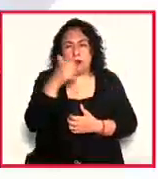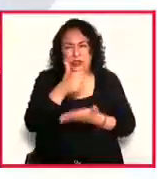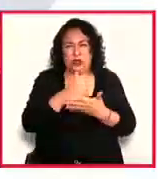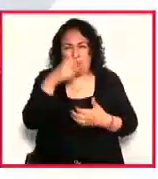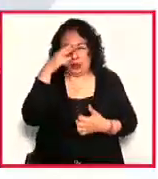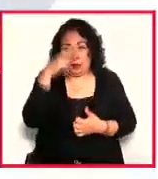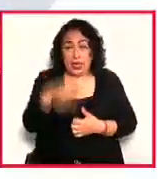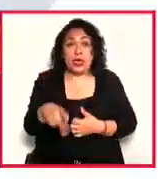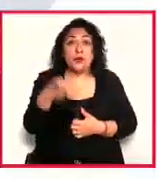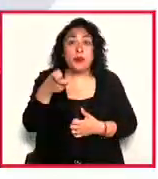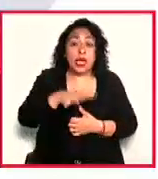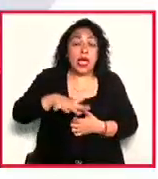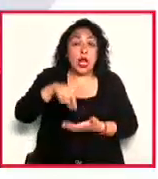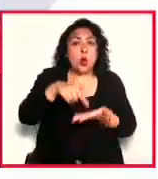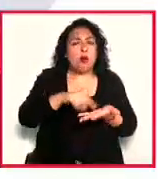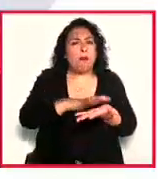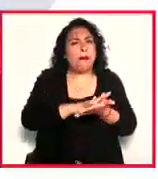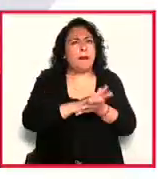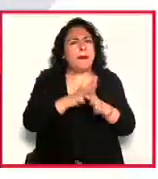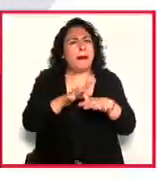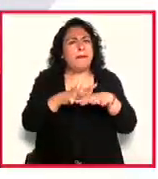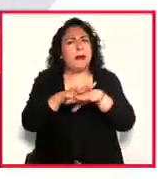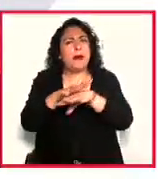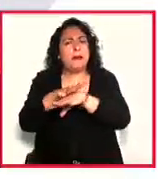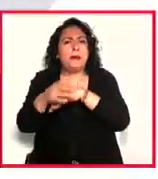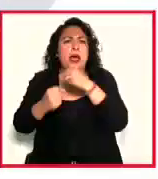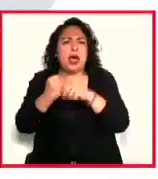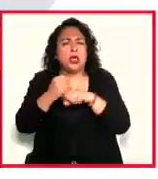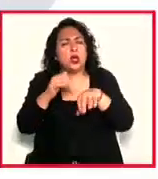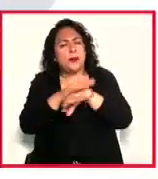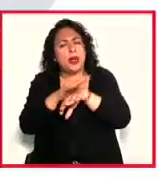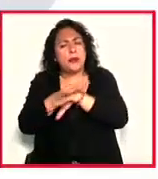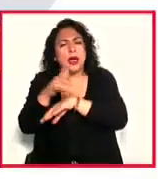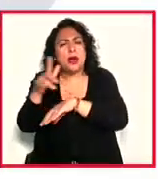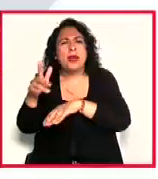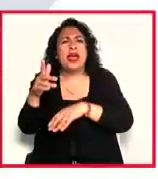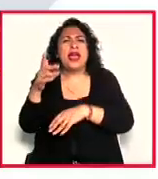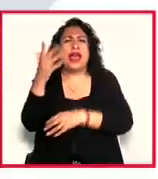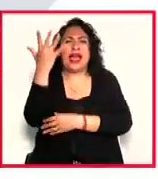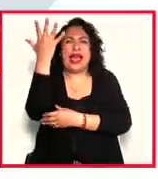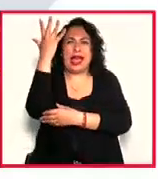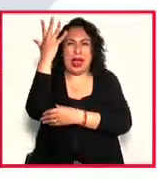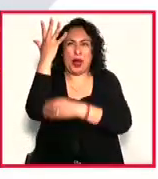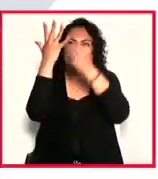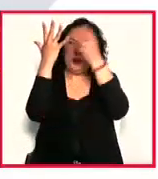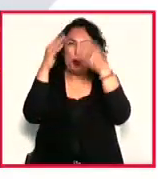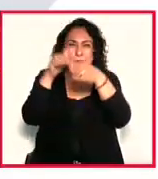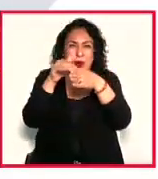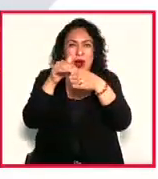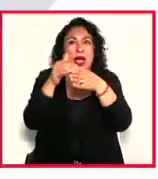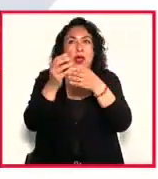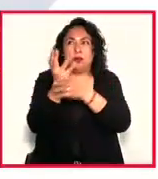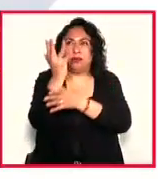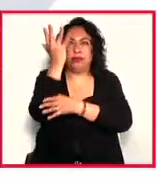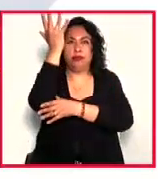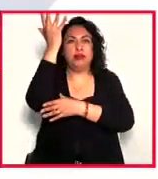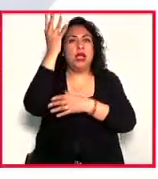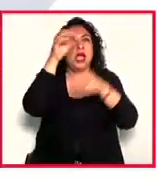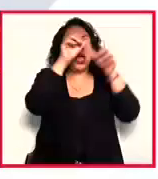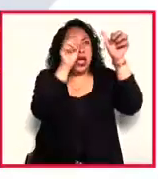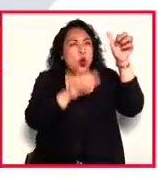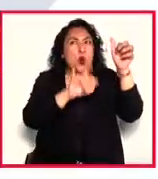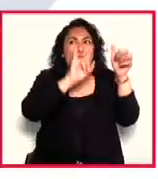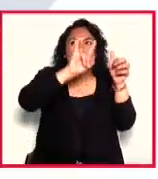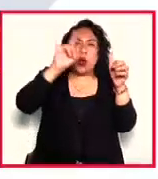Este espacio se fue transformando con el paso de los años. La jacaranda creció, las esculturas, cuadros y libros fueron ganando